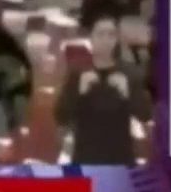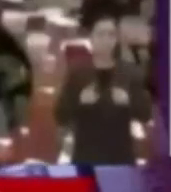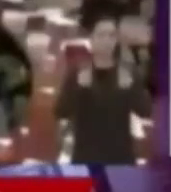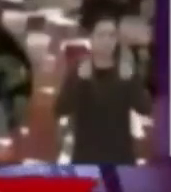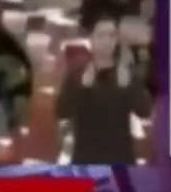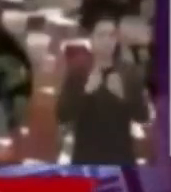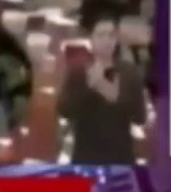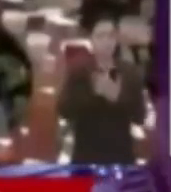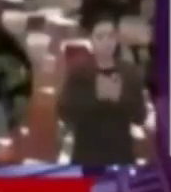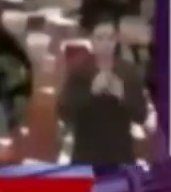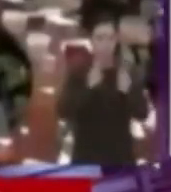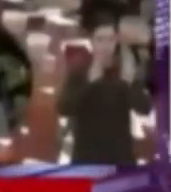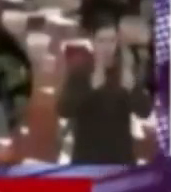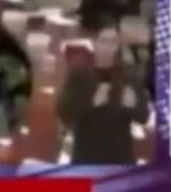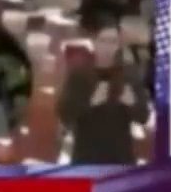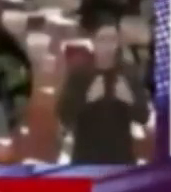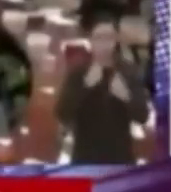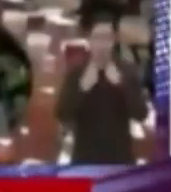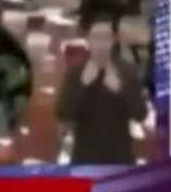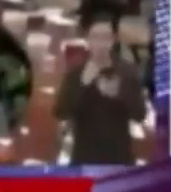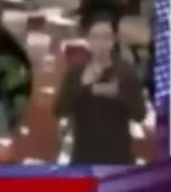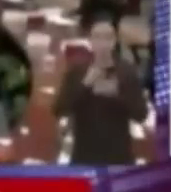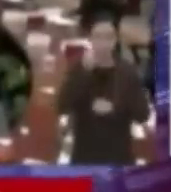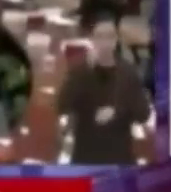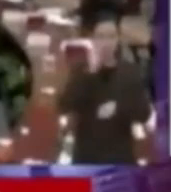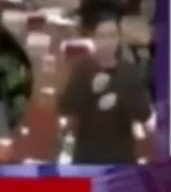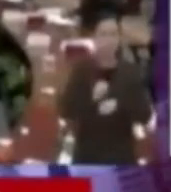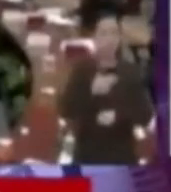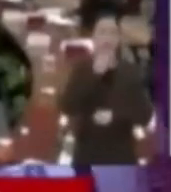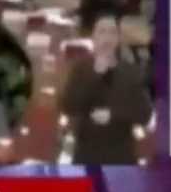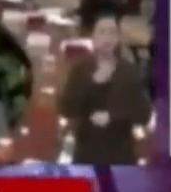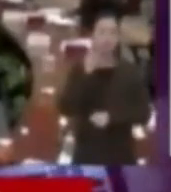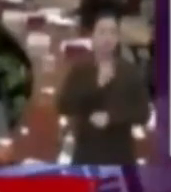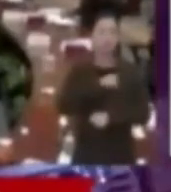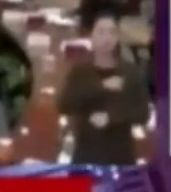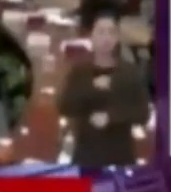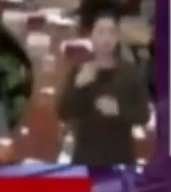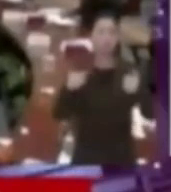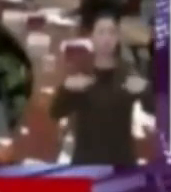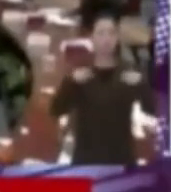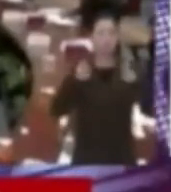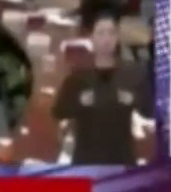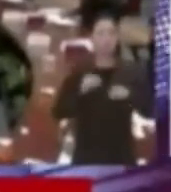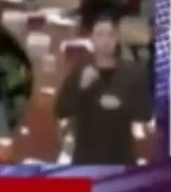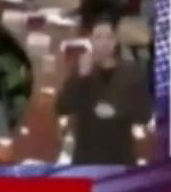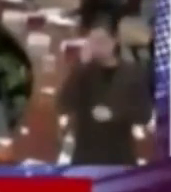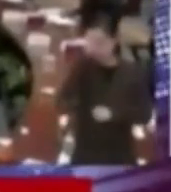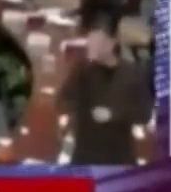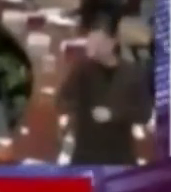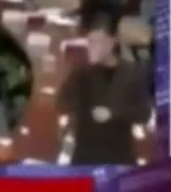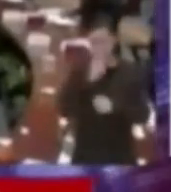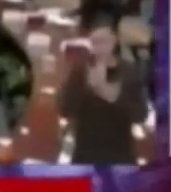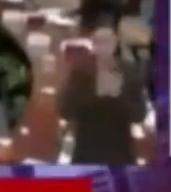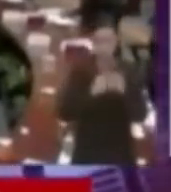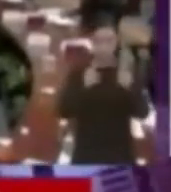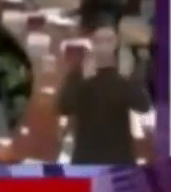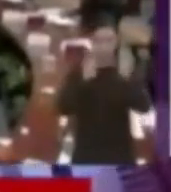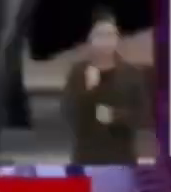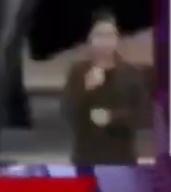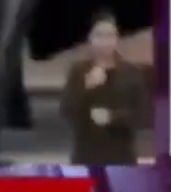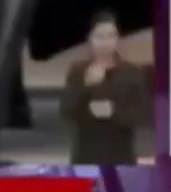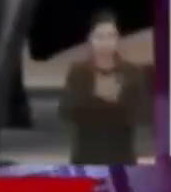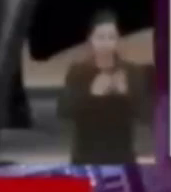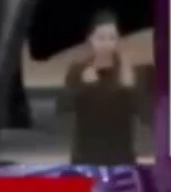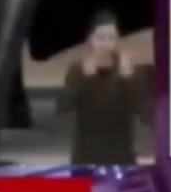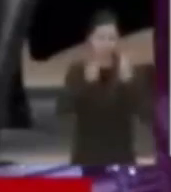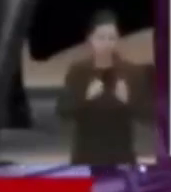Me consta que el secretario de Gobernación declaró públicamente que el acuerdo de la militarización iba a ir más allá con el PRI.